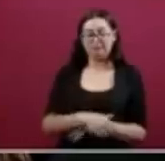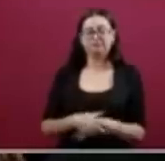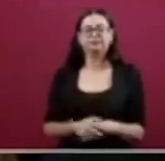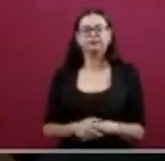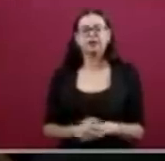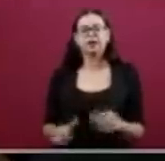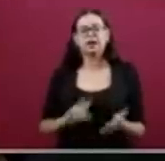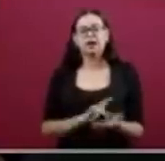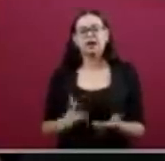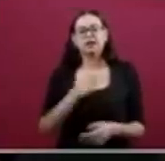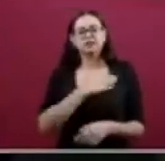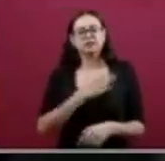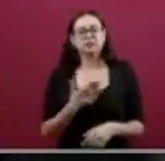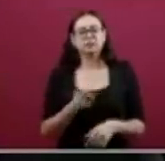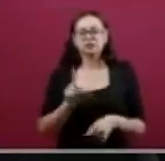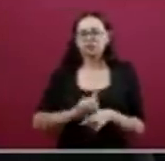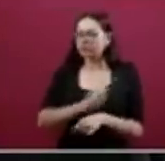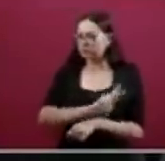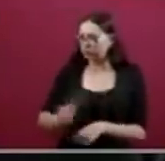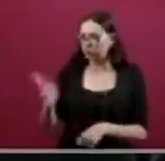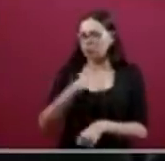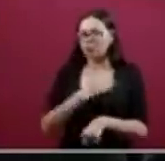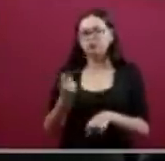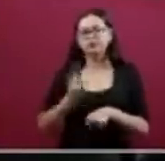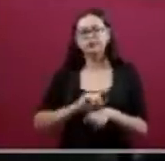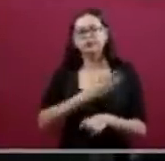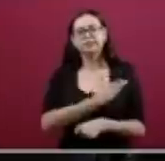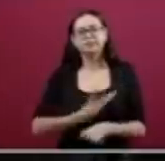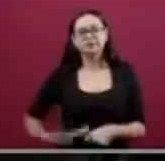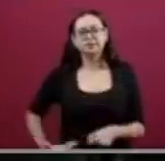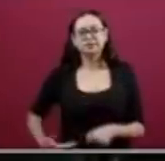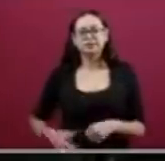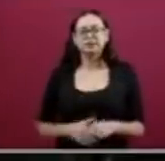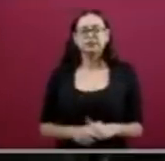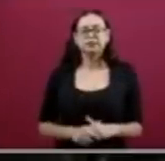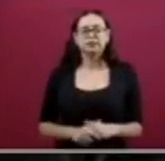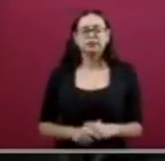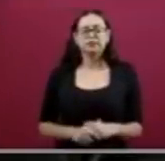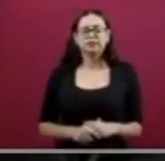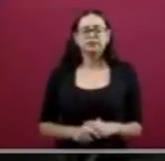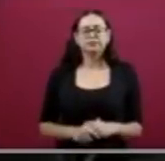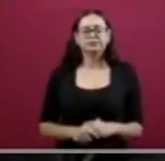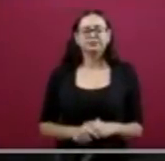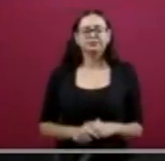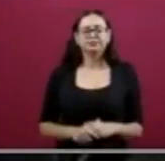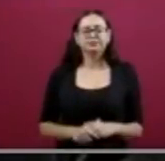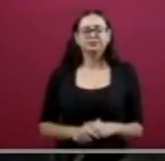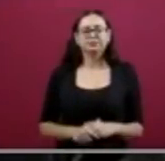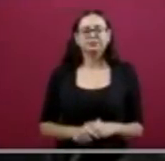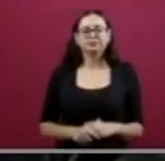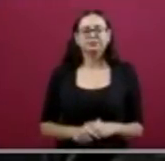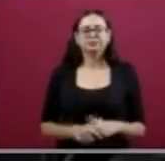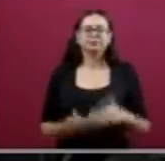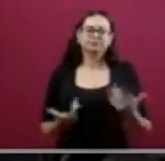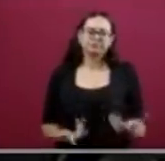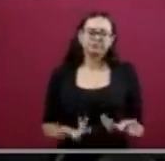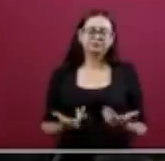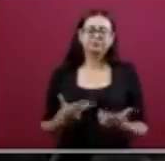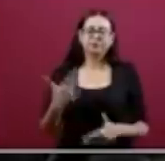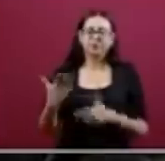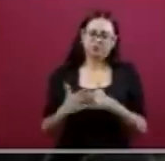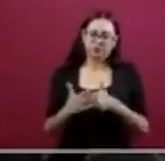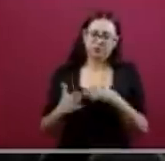Gracias, buenos días a todos. Buenos días, presidente. A partir de que ya se aprueba esta reforma constitucional que